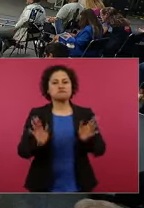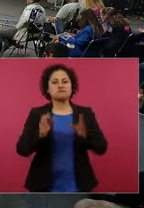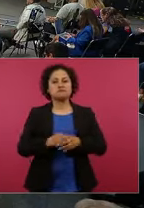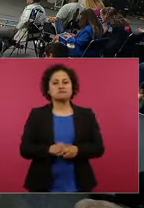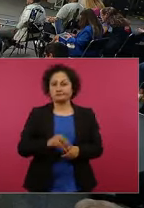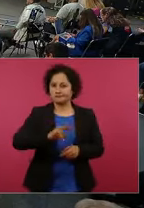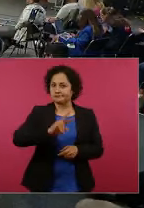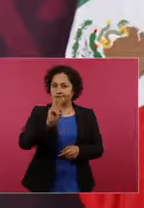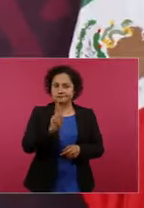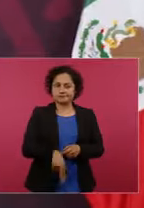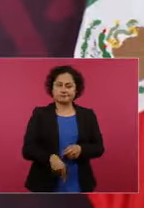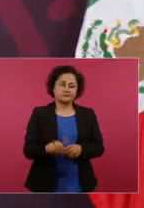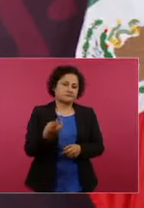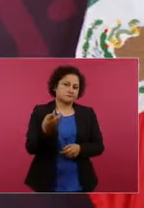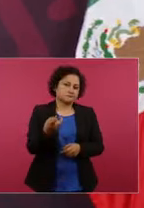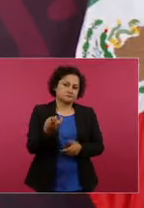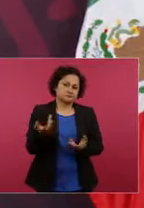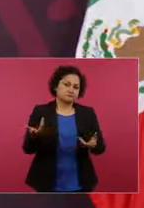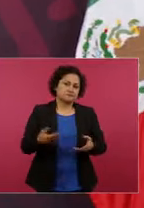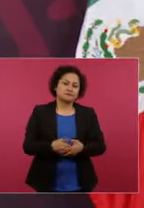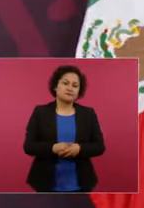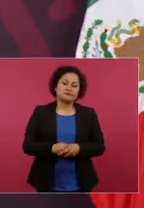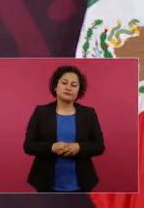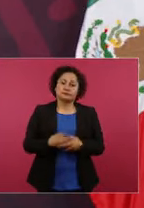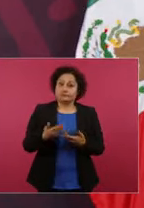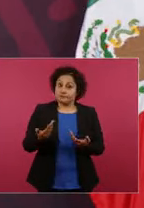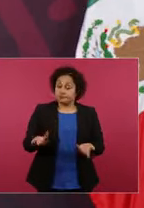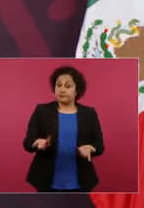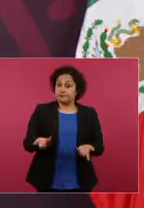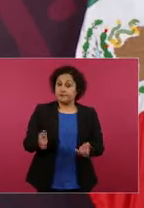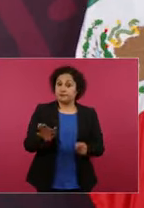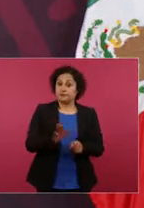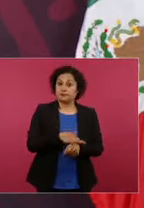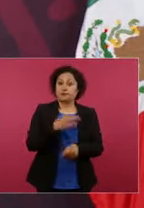Eso era, básicamente. Entonces,